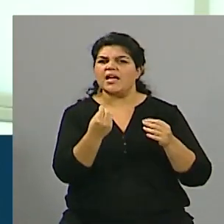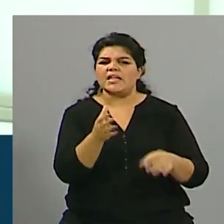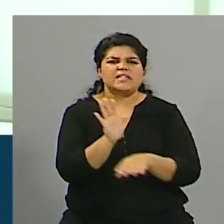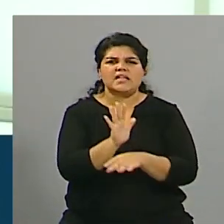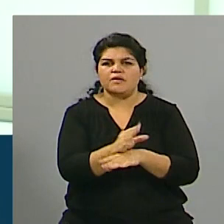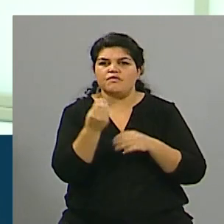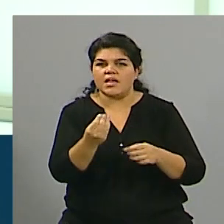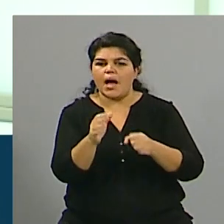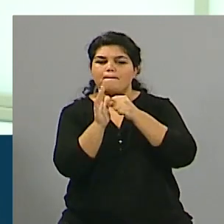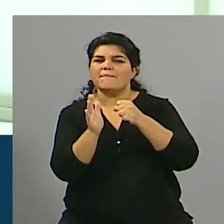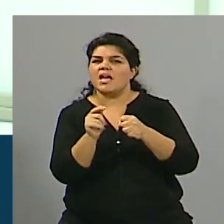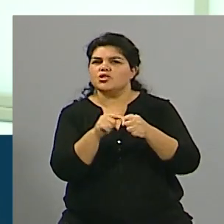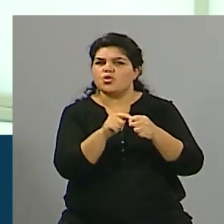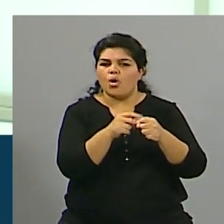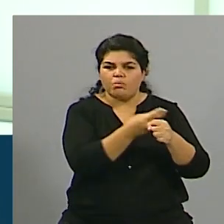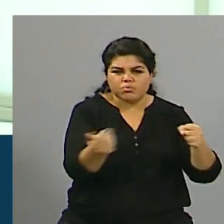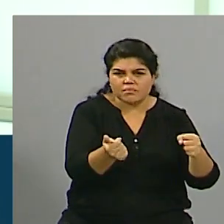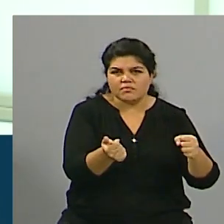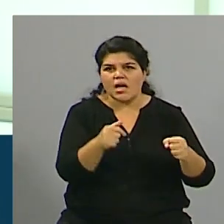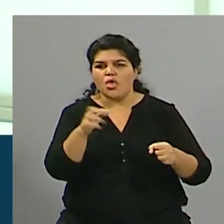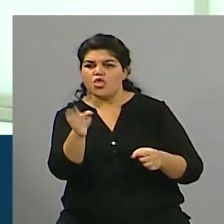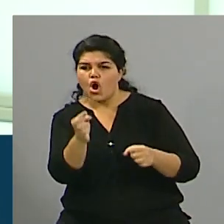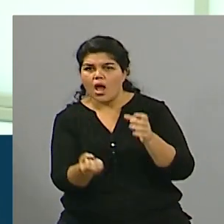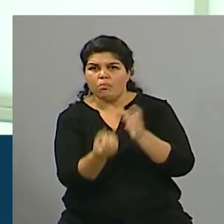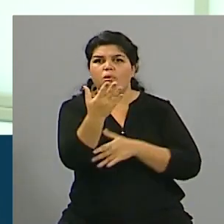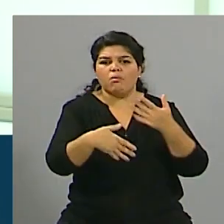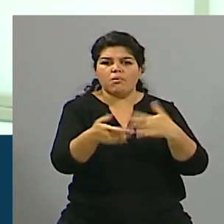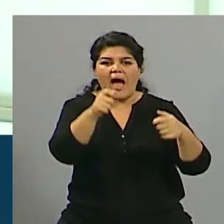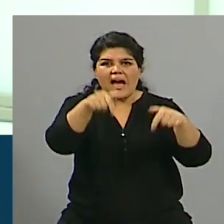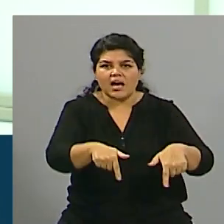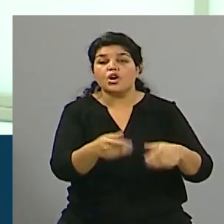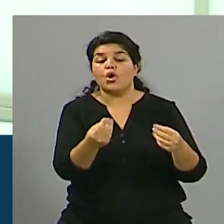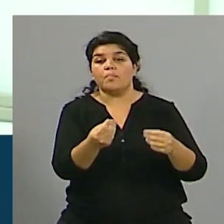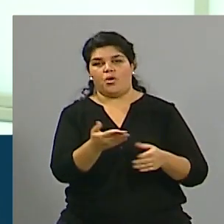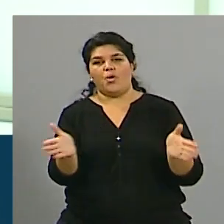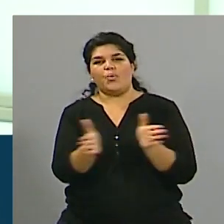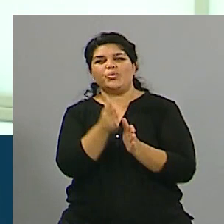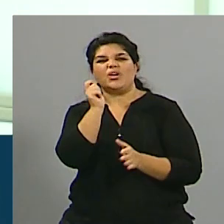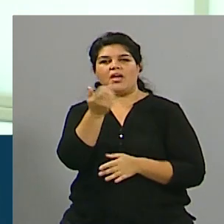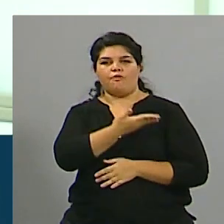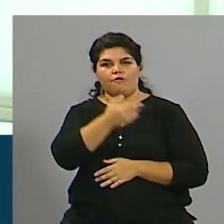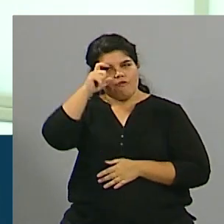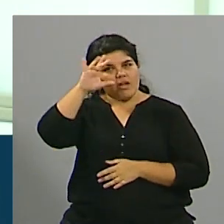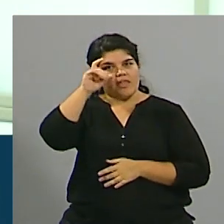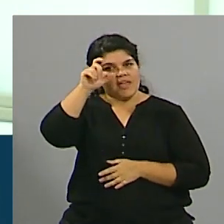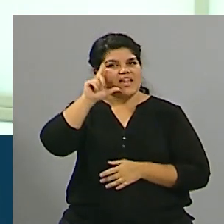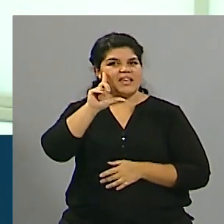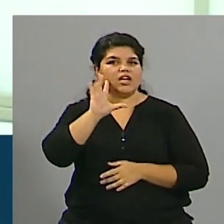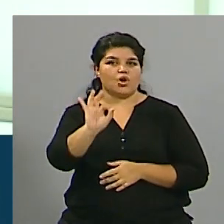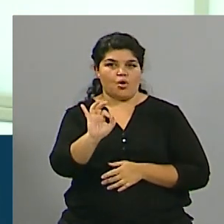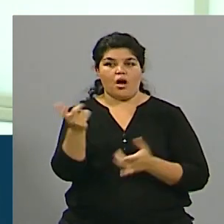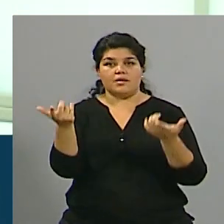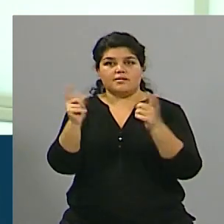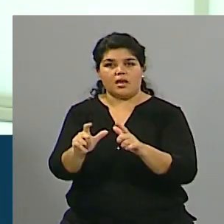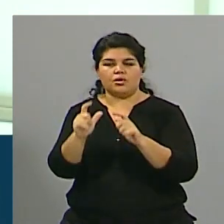que los hay, analizarlos un poco más. Lo vamos a hacer con Federico Cirulnik, que es economista del Centro de